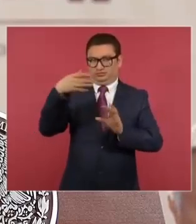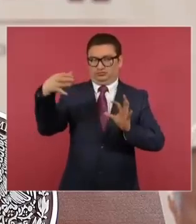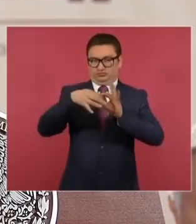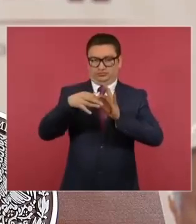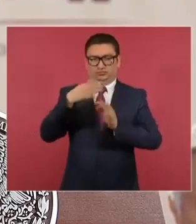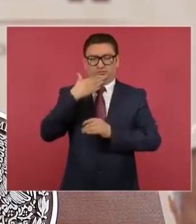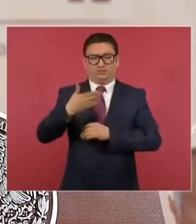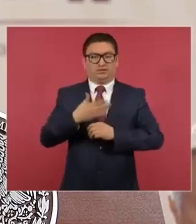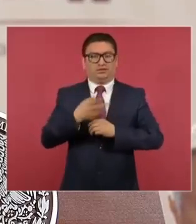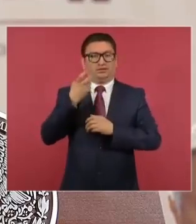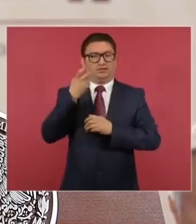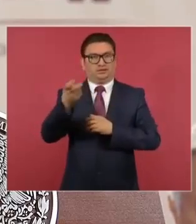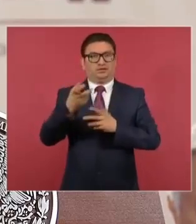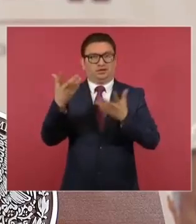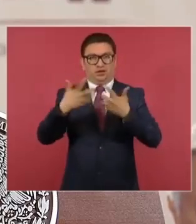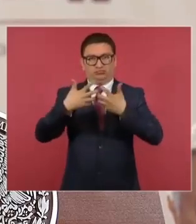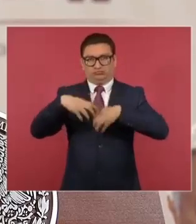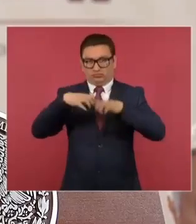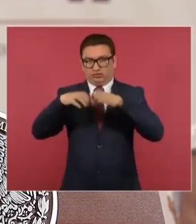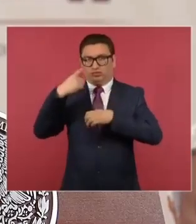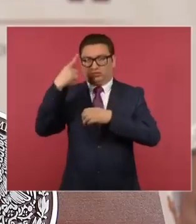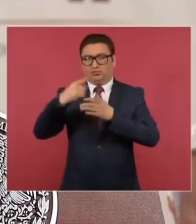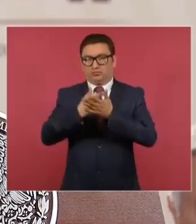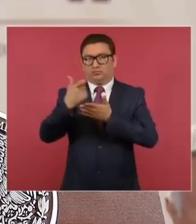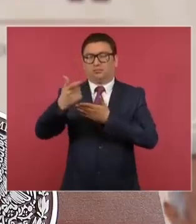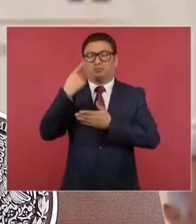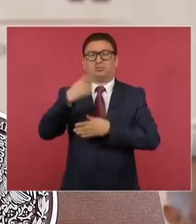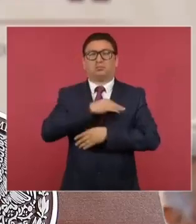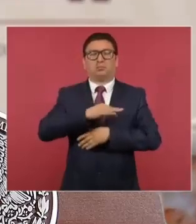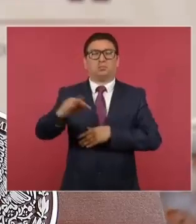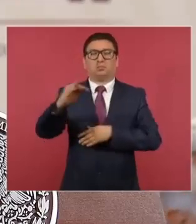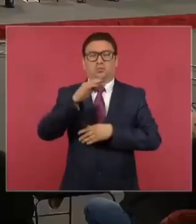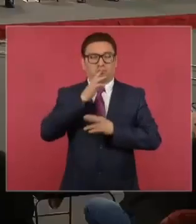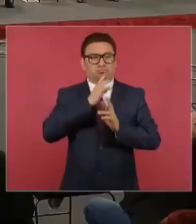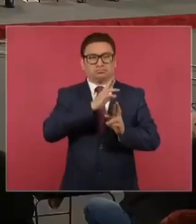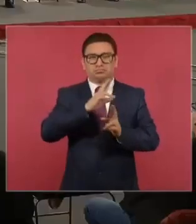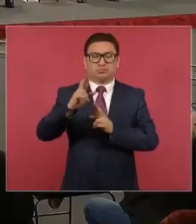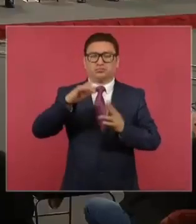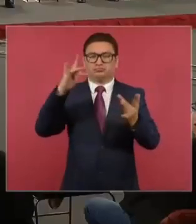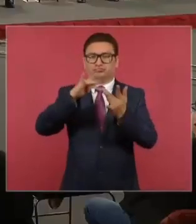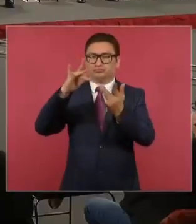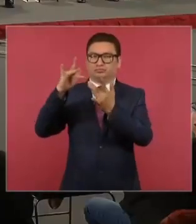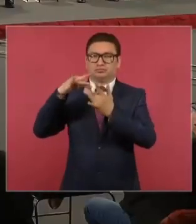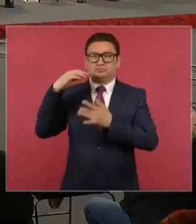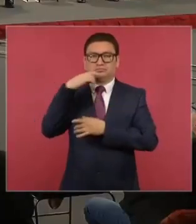cobertura del 94.5%, con una población cubierta de